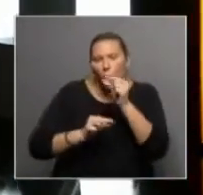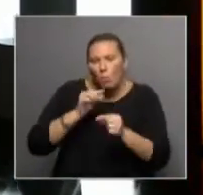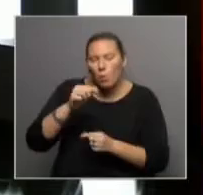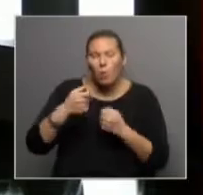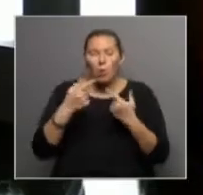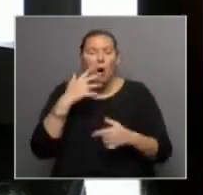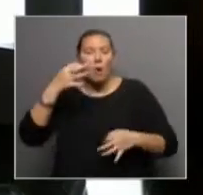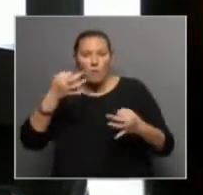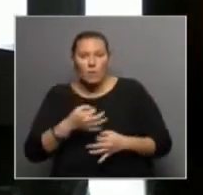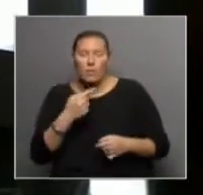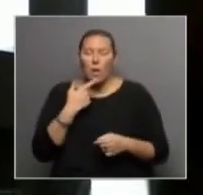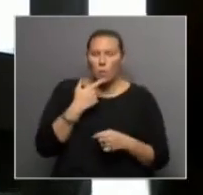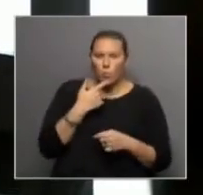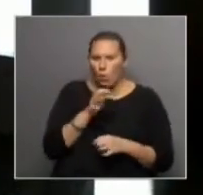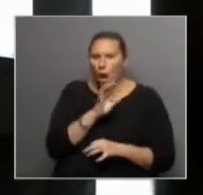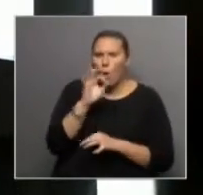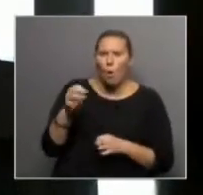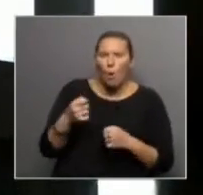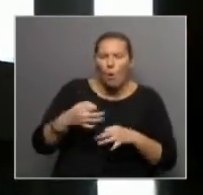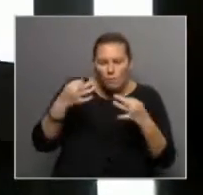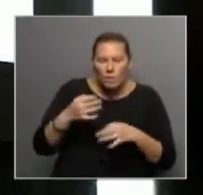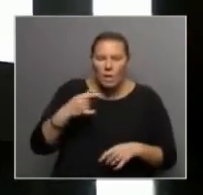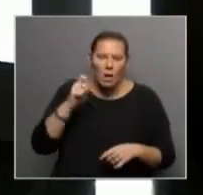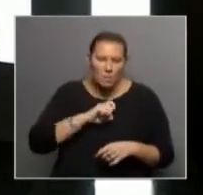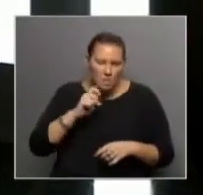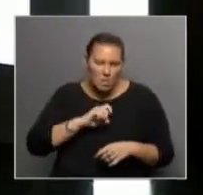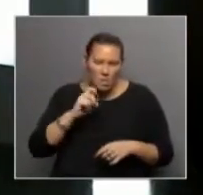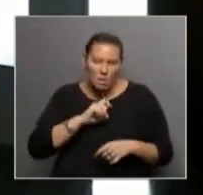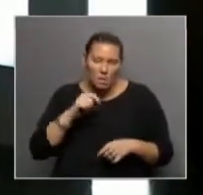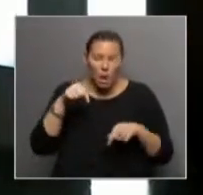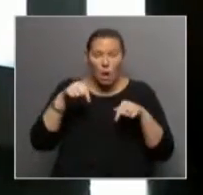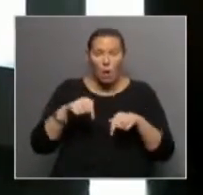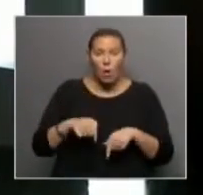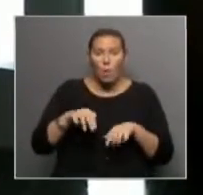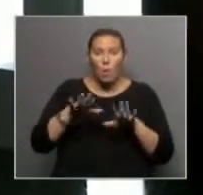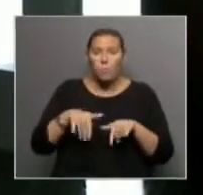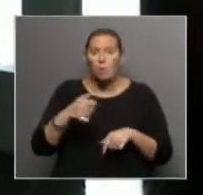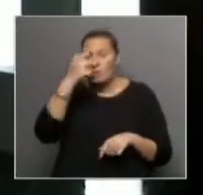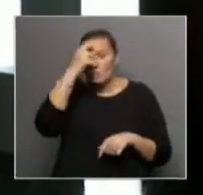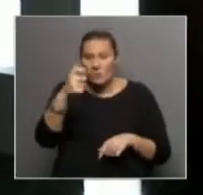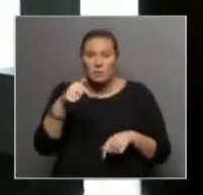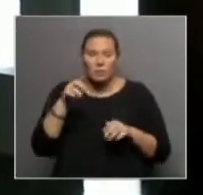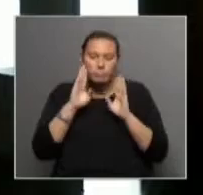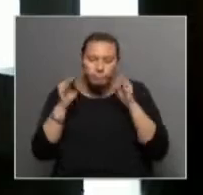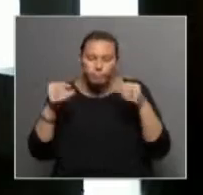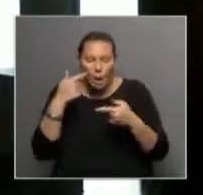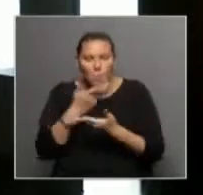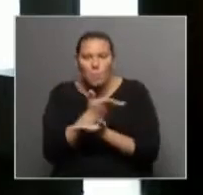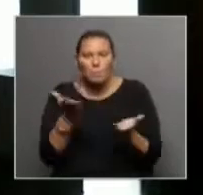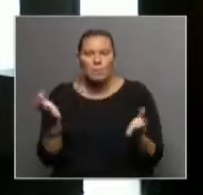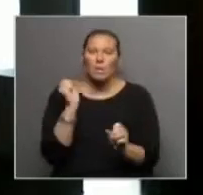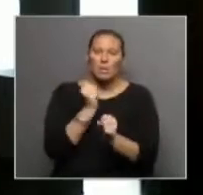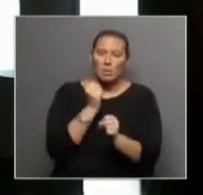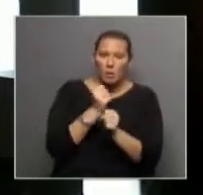donde hay incertidumbre o lisa y llanamente mentiras. Hoy Sobre Ciencia va a dedicarse a reflejar ese